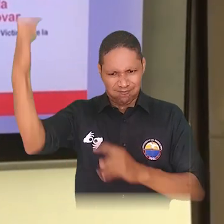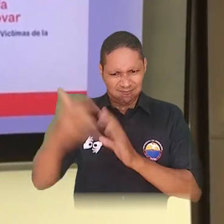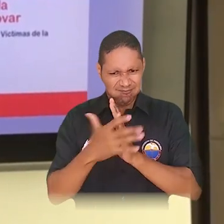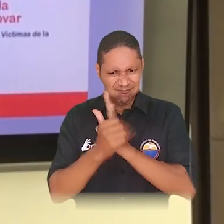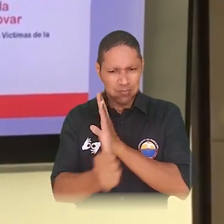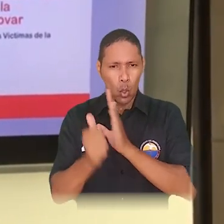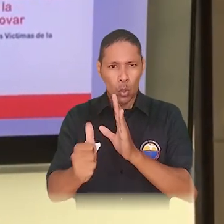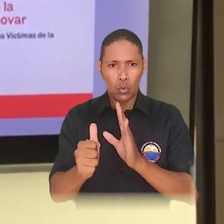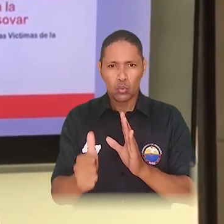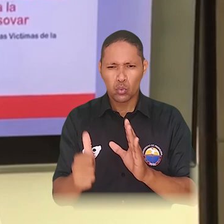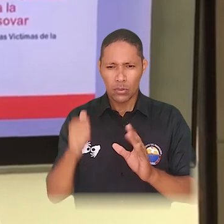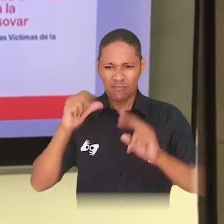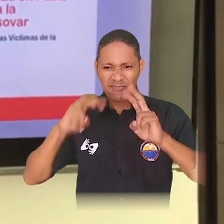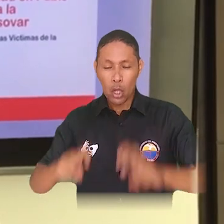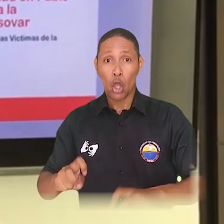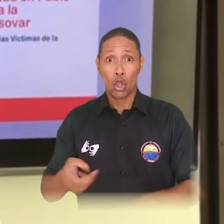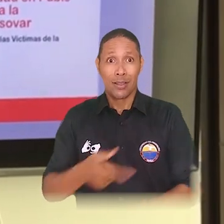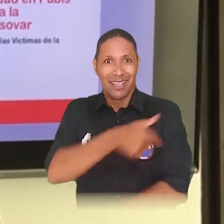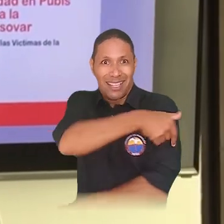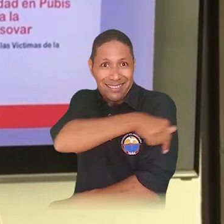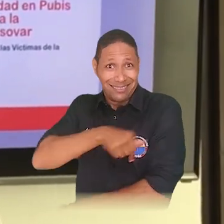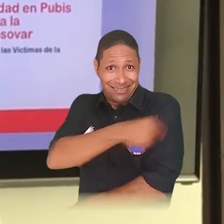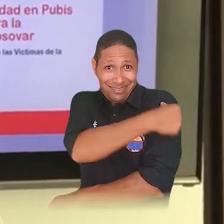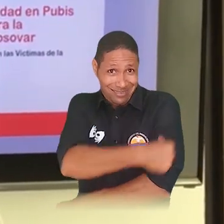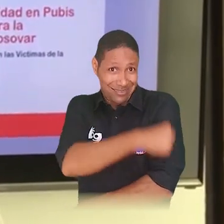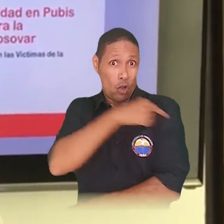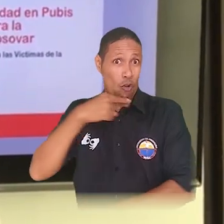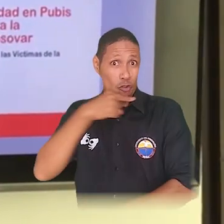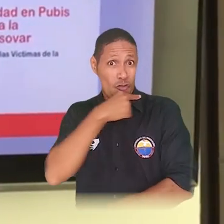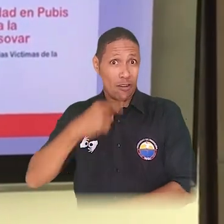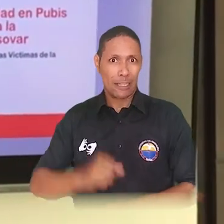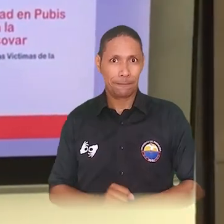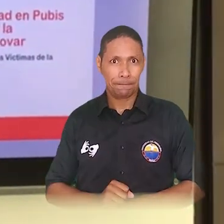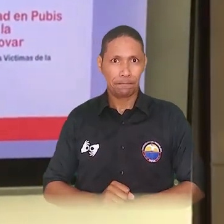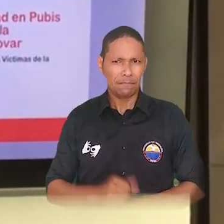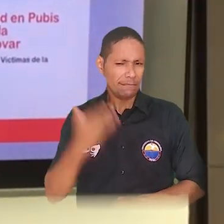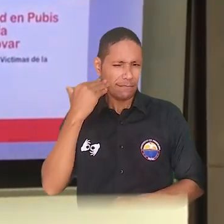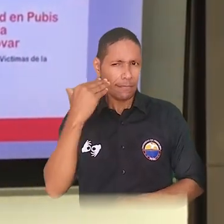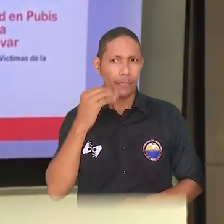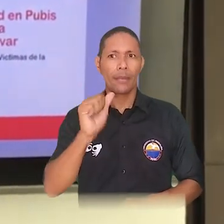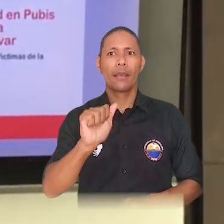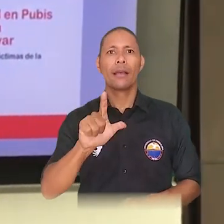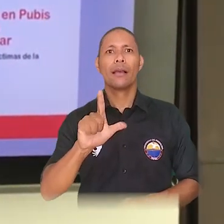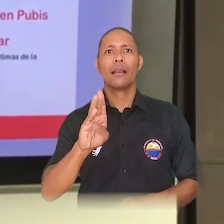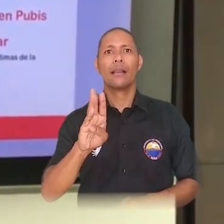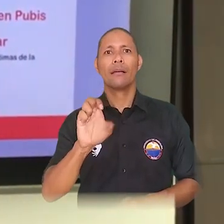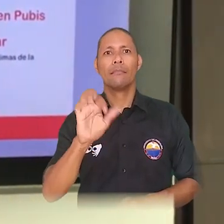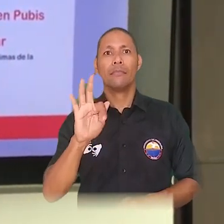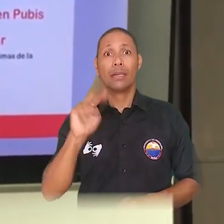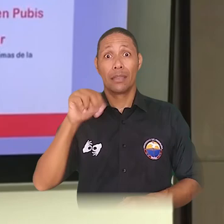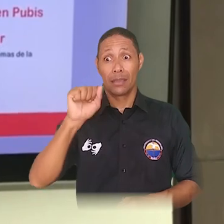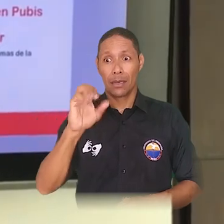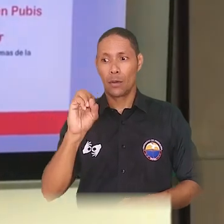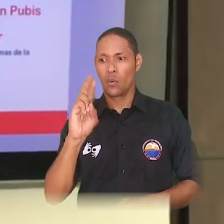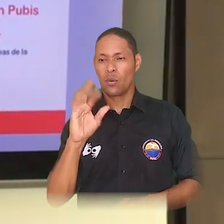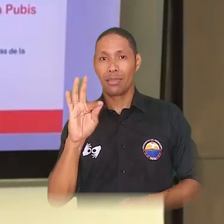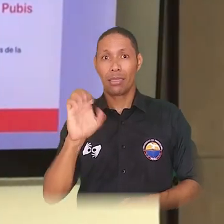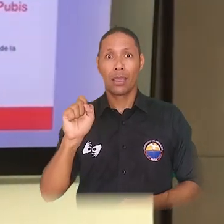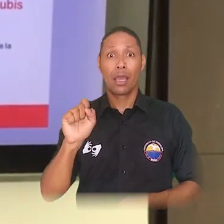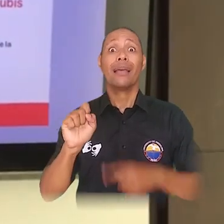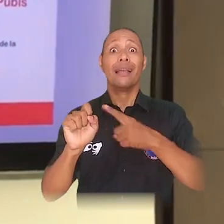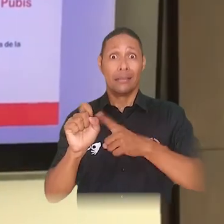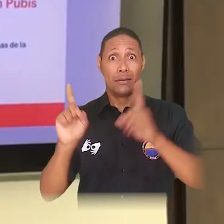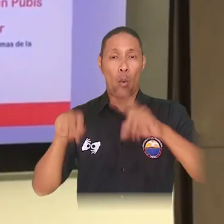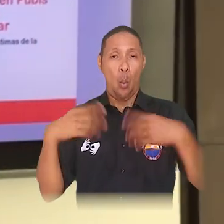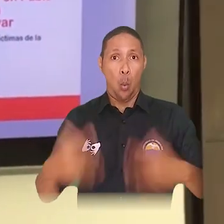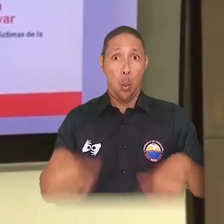forense del Comité Internacional de la Cruz Roja. Albertina Ortega, la directora de la especialización en antropología